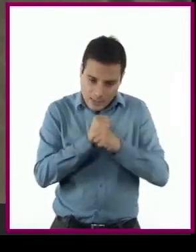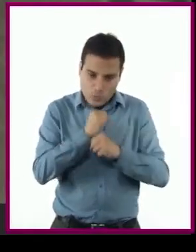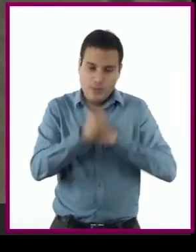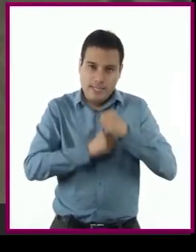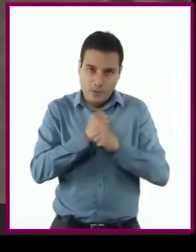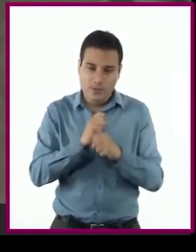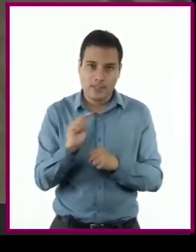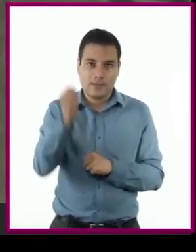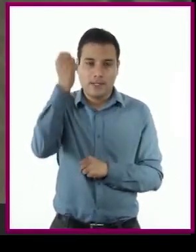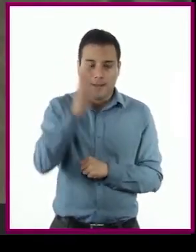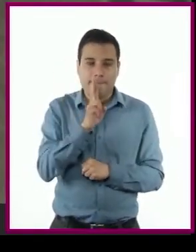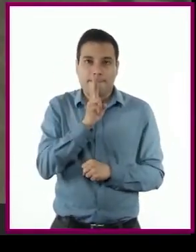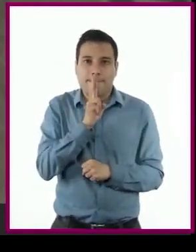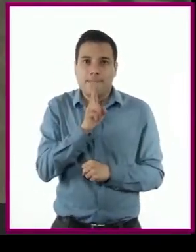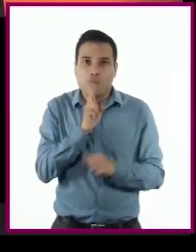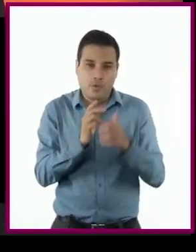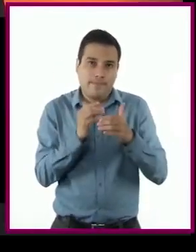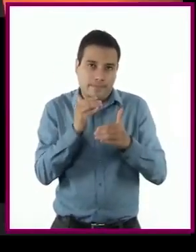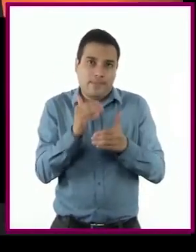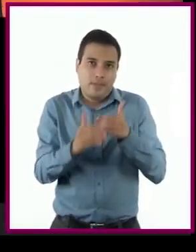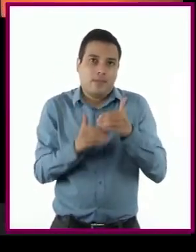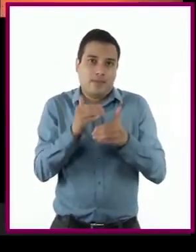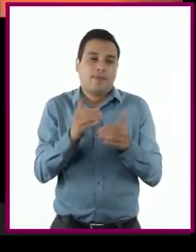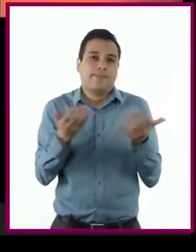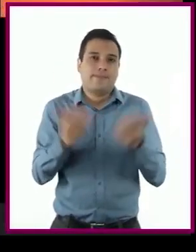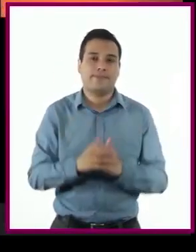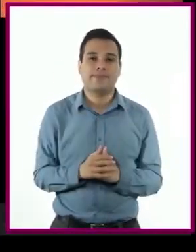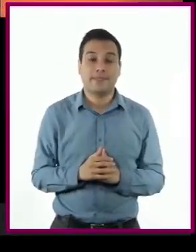y la computación.